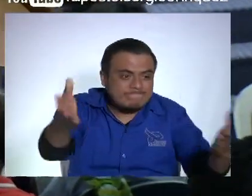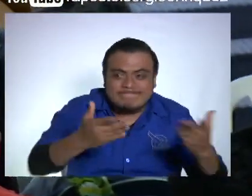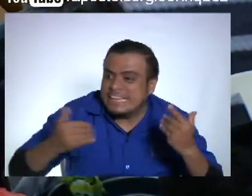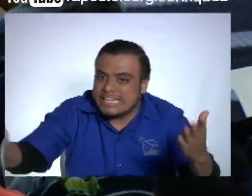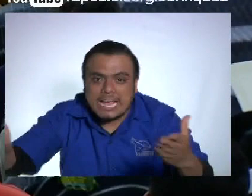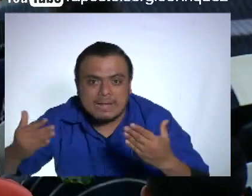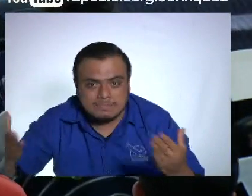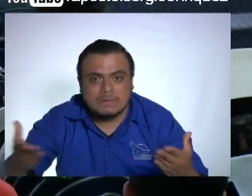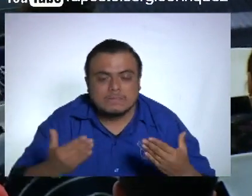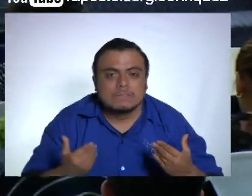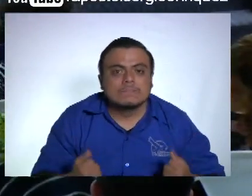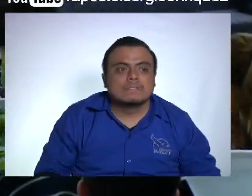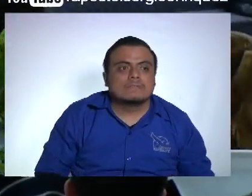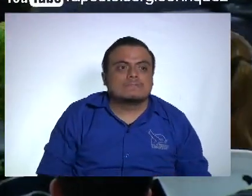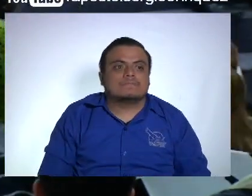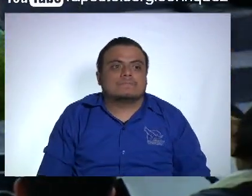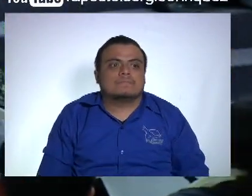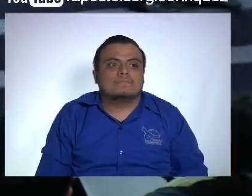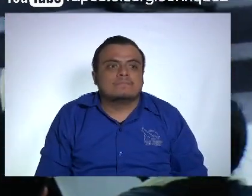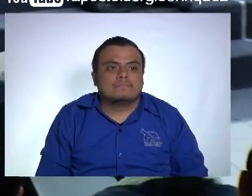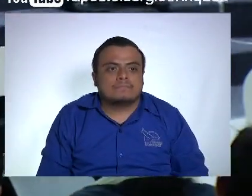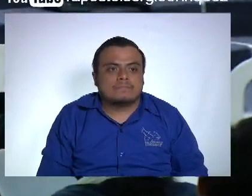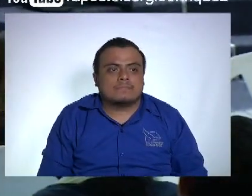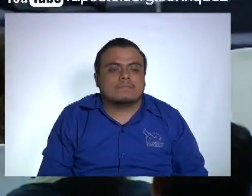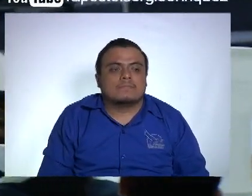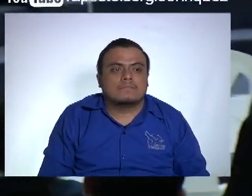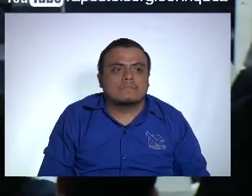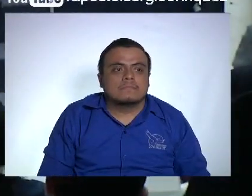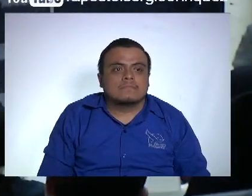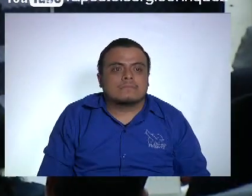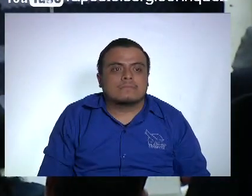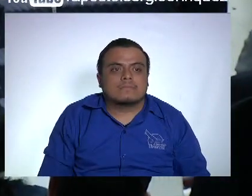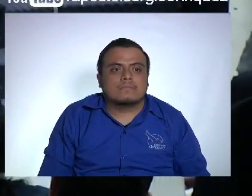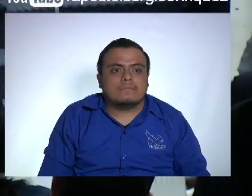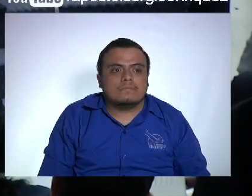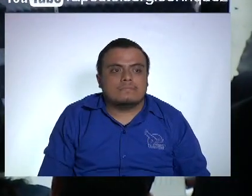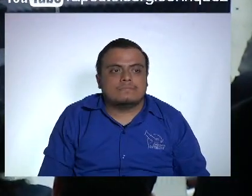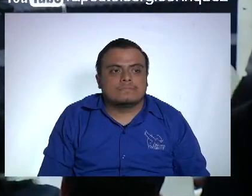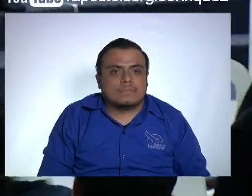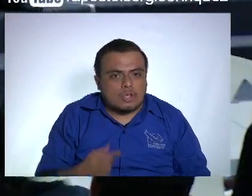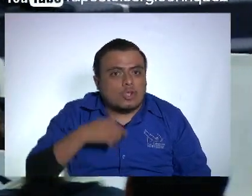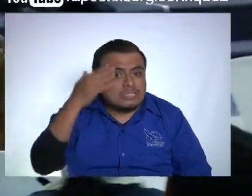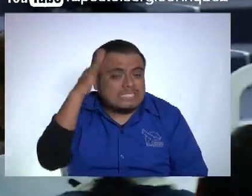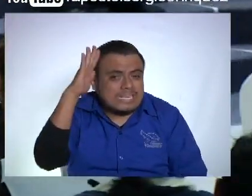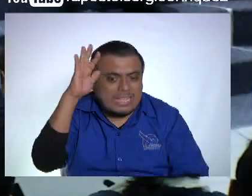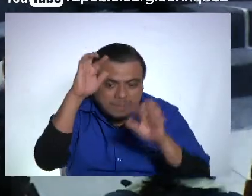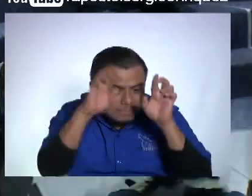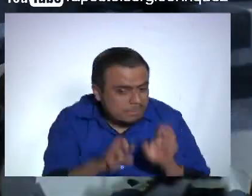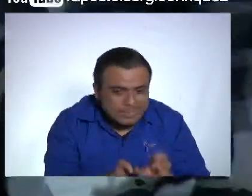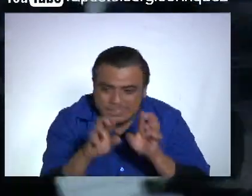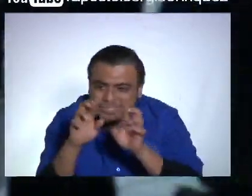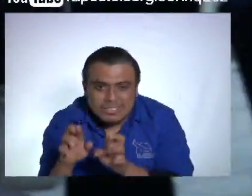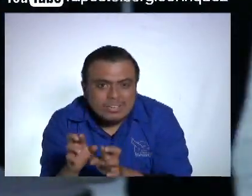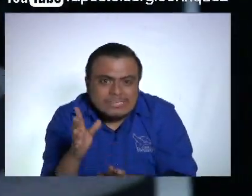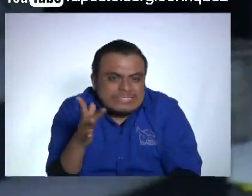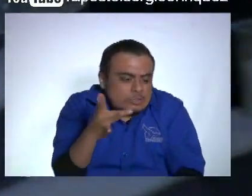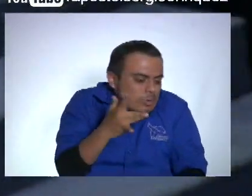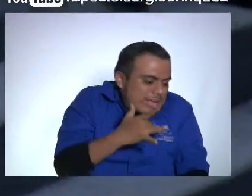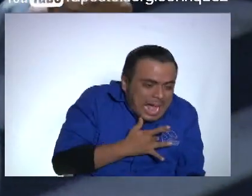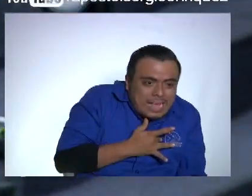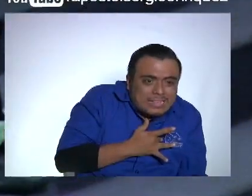voy a pedir a mis hermanos de evangelismo que se metan en los pasillos. Yo sé que hay gente tocada por